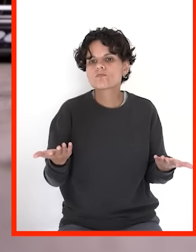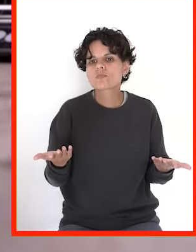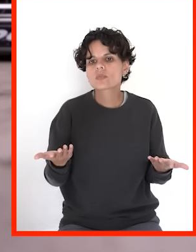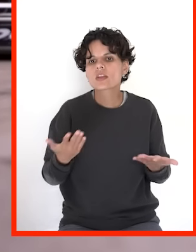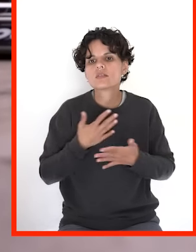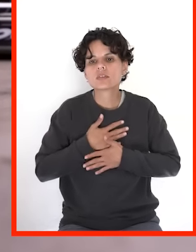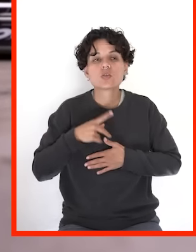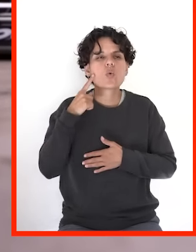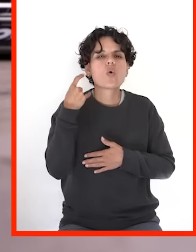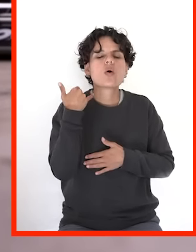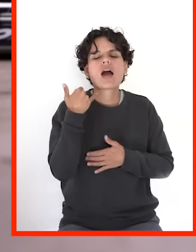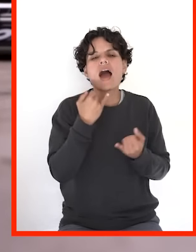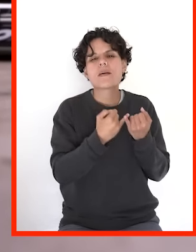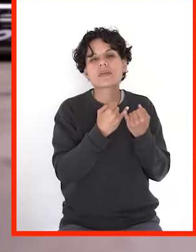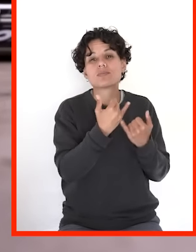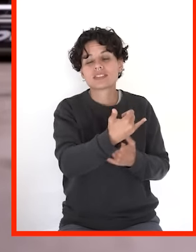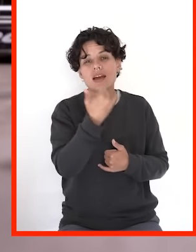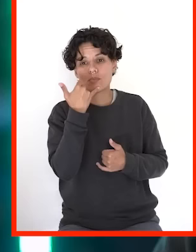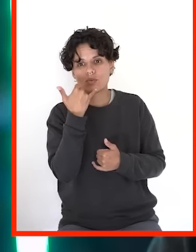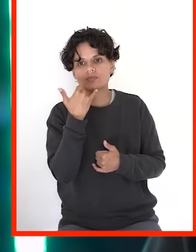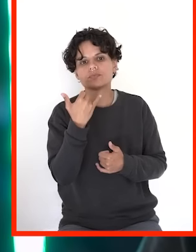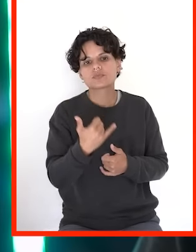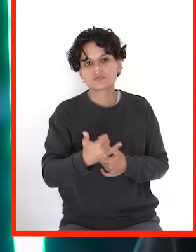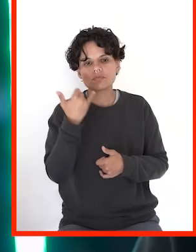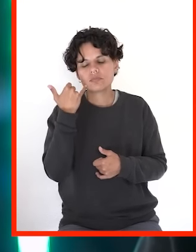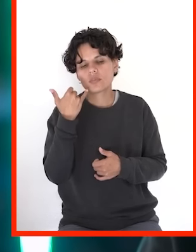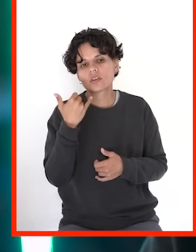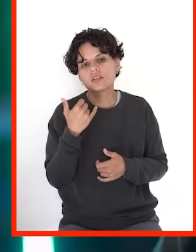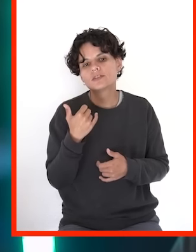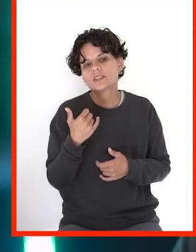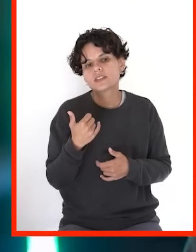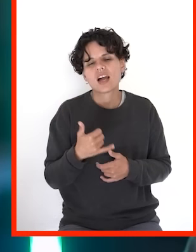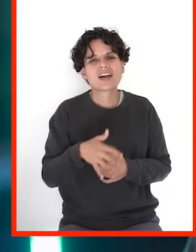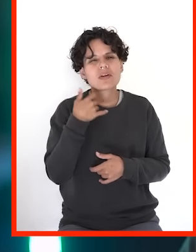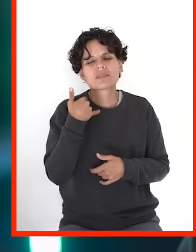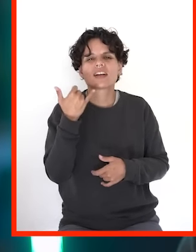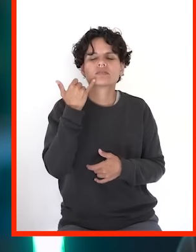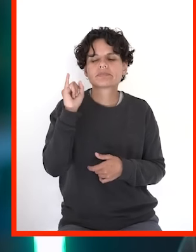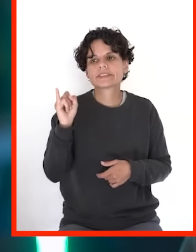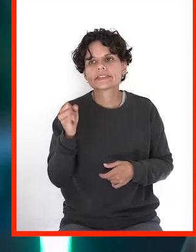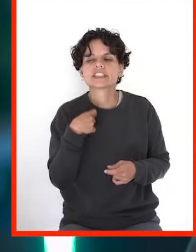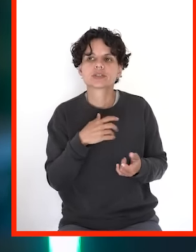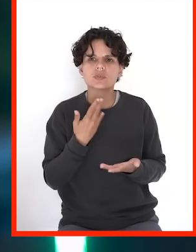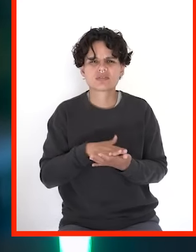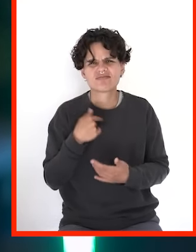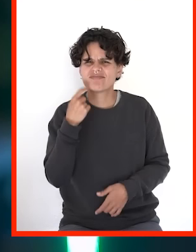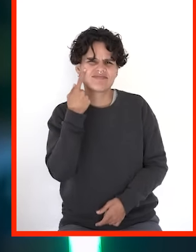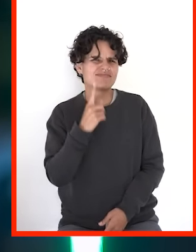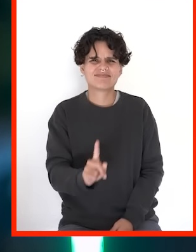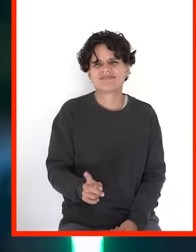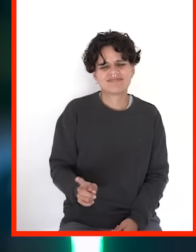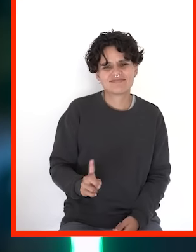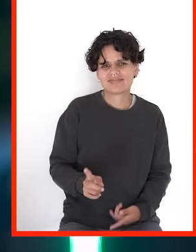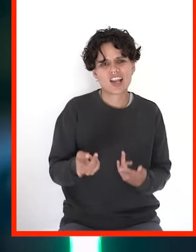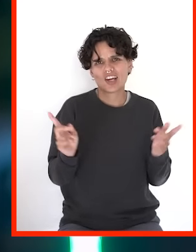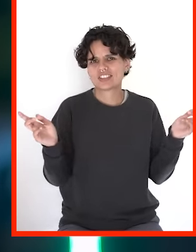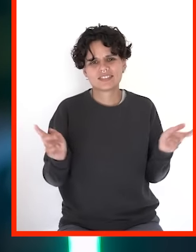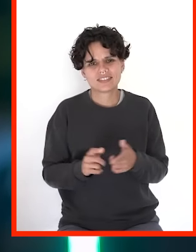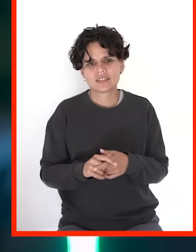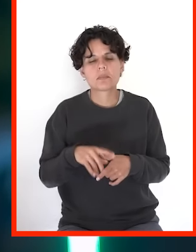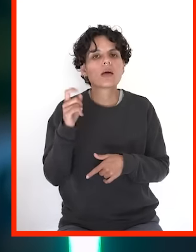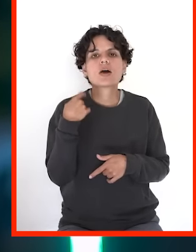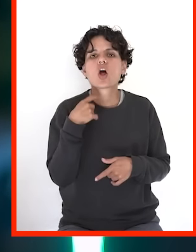el Charlie, su complot, para contarme. Y yo no le creía así, de hecho como que no. La negación, pero primero por lo